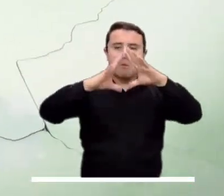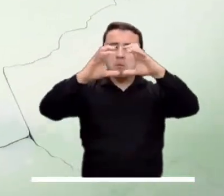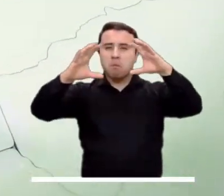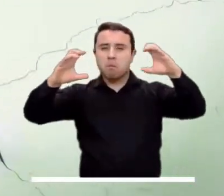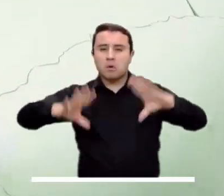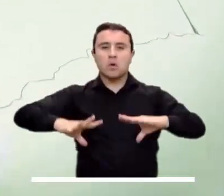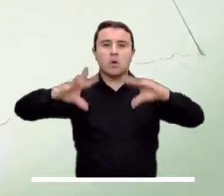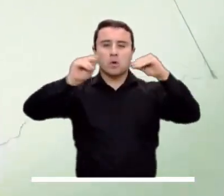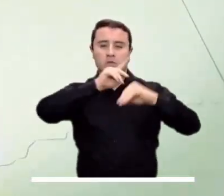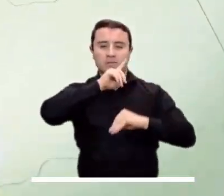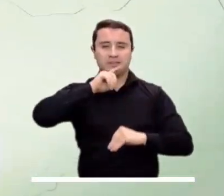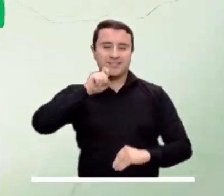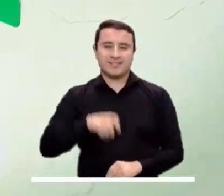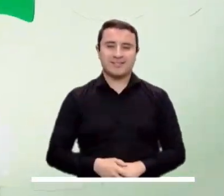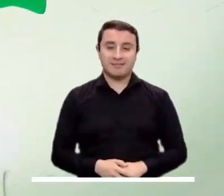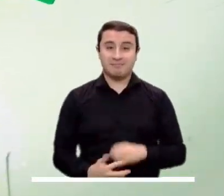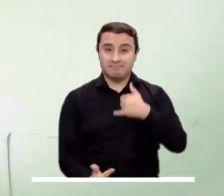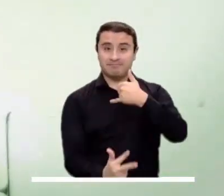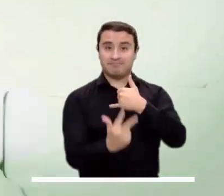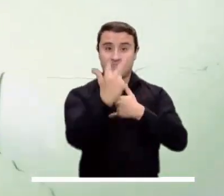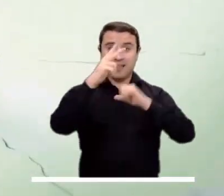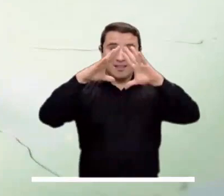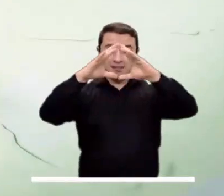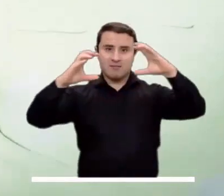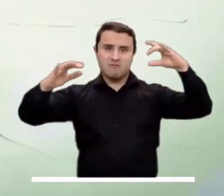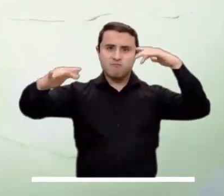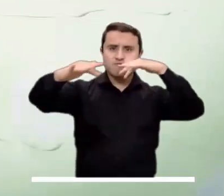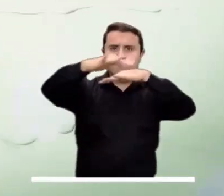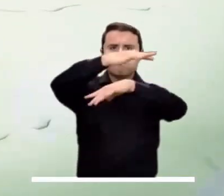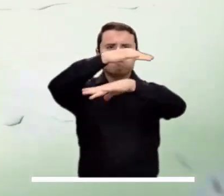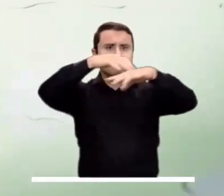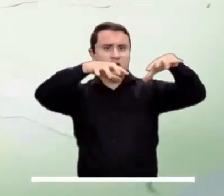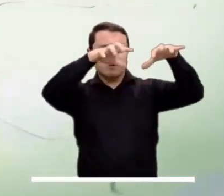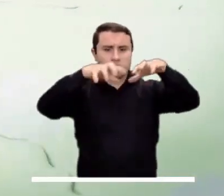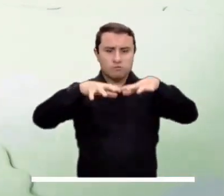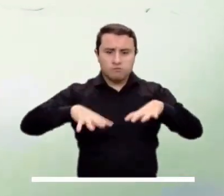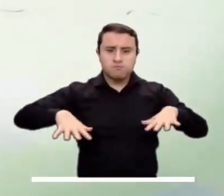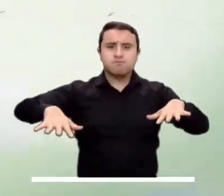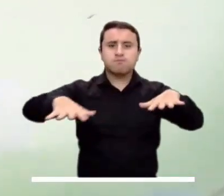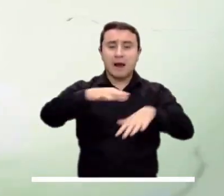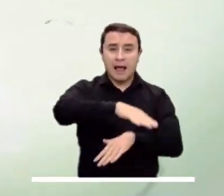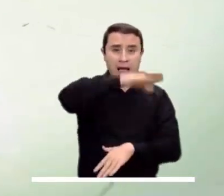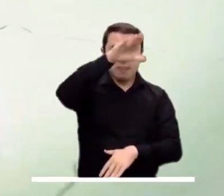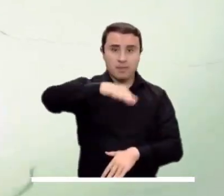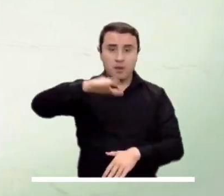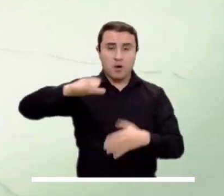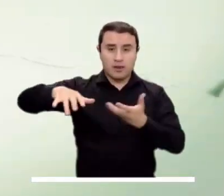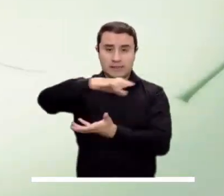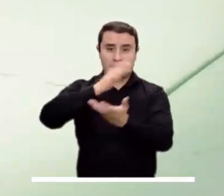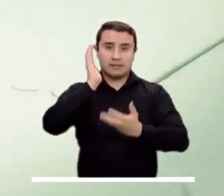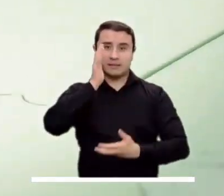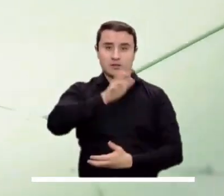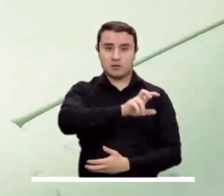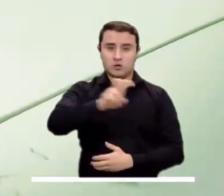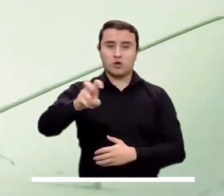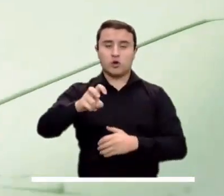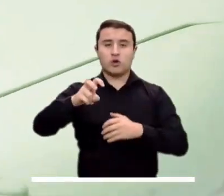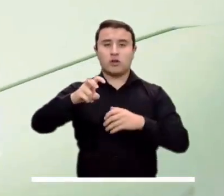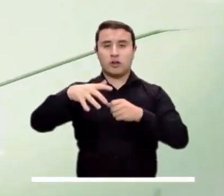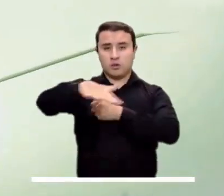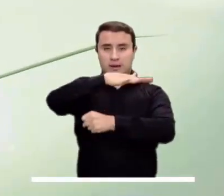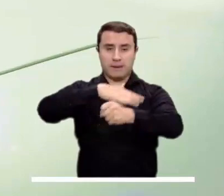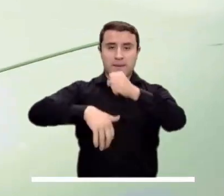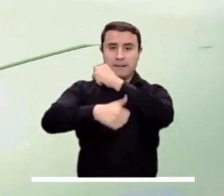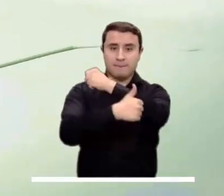con predominio de tiempo seco. El sector andino estará mayormente nublado, con posibilidad de lluvias sectorizadas en Antioquia, los